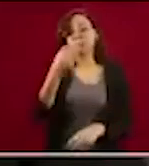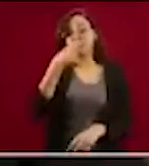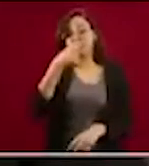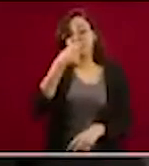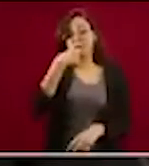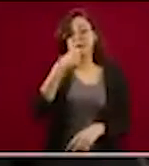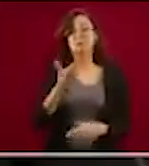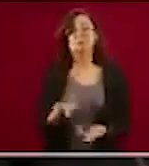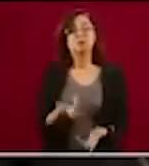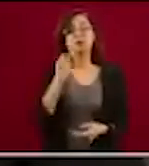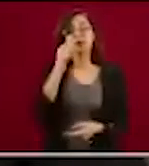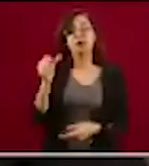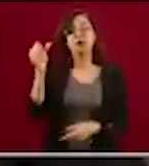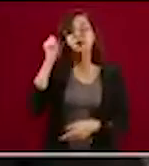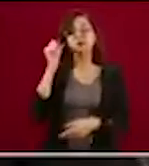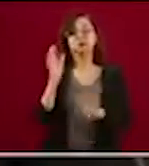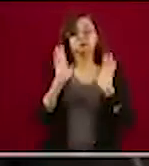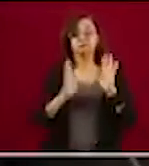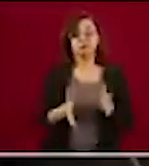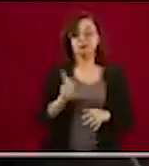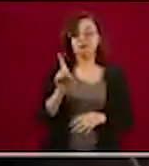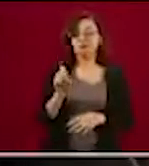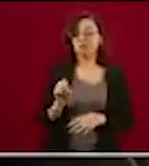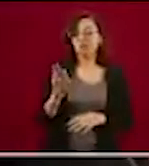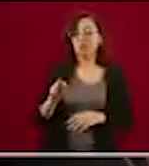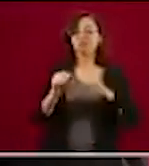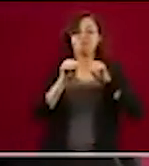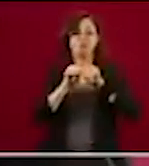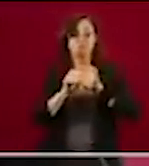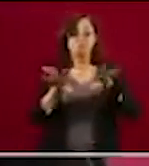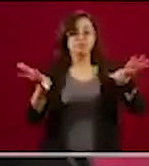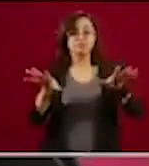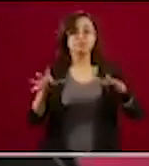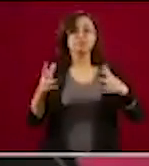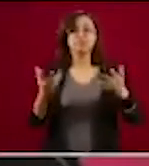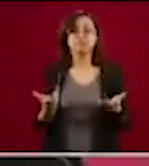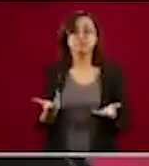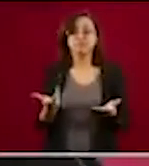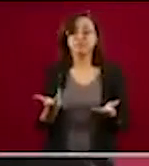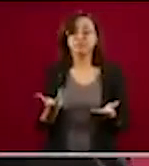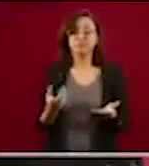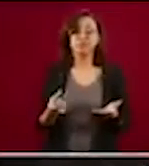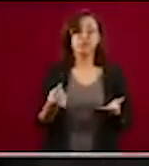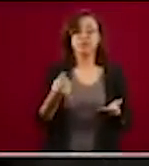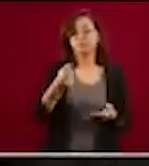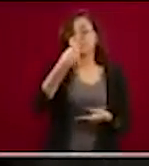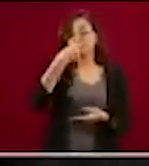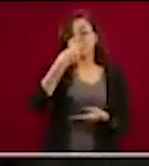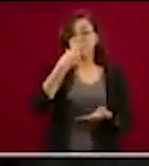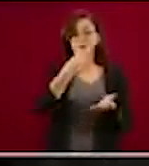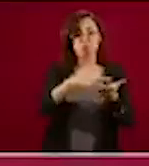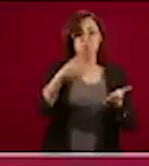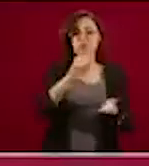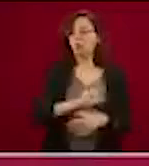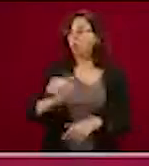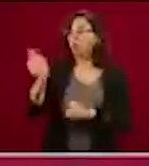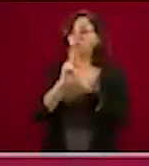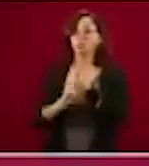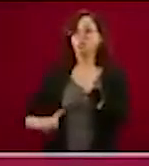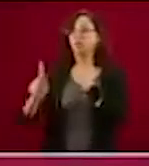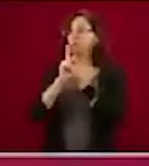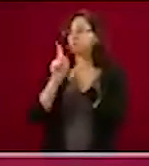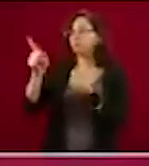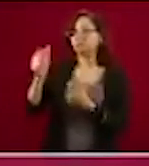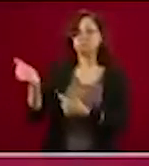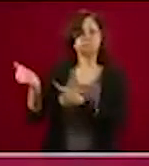riesgo que denunció la cámara nacional de la industria farmacéutica por el ingreso de medicamentos extranjeros sin el control sanitario de la comisión